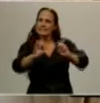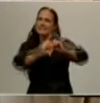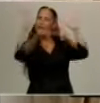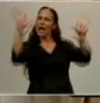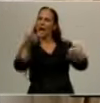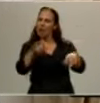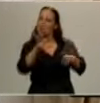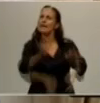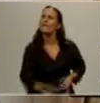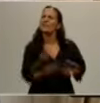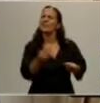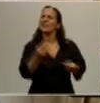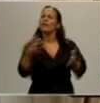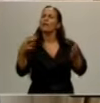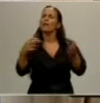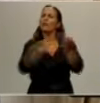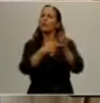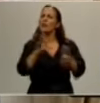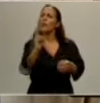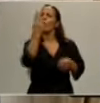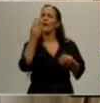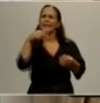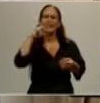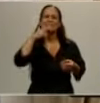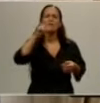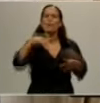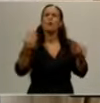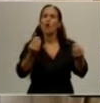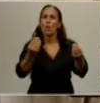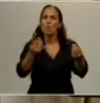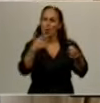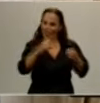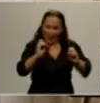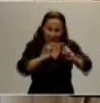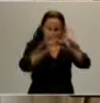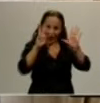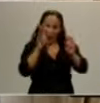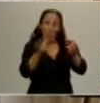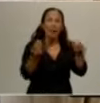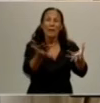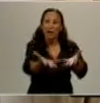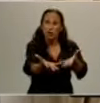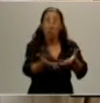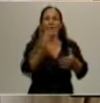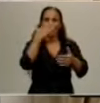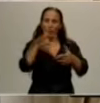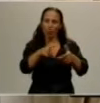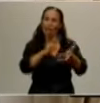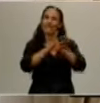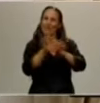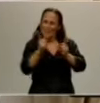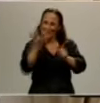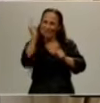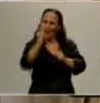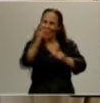no solo de esclarecer la muerte del fiscal Nisman, sino que ese esclarecimiento nos comience a conducir como el hilo de